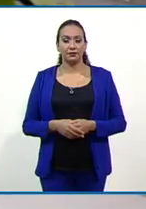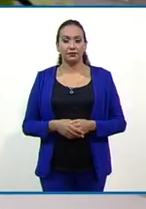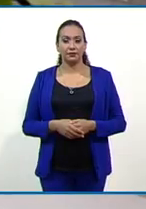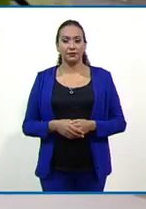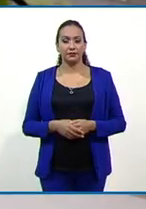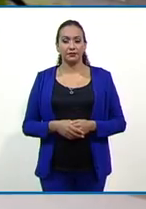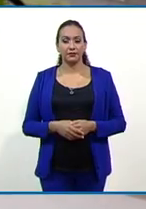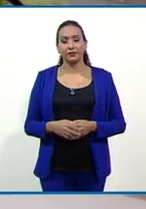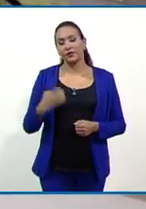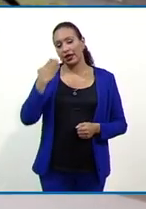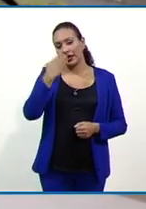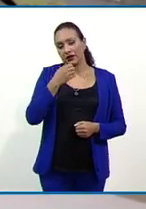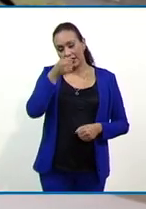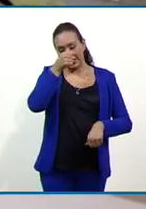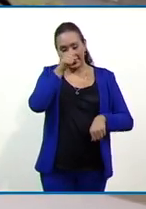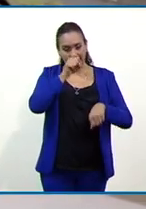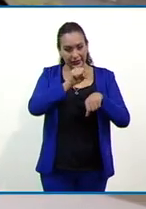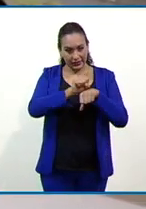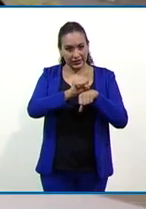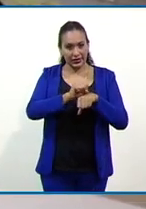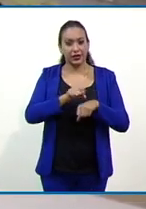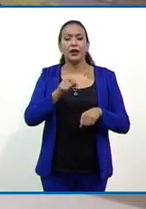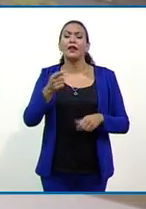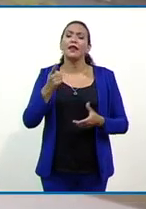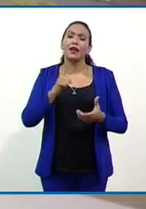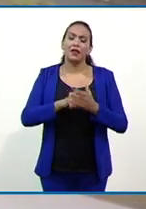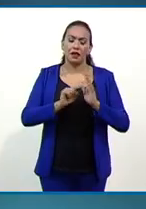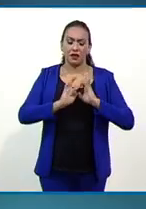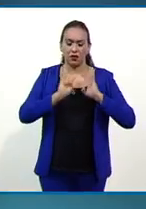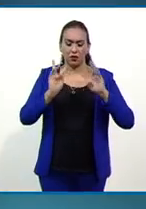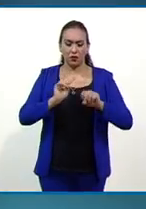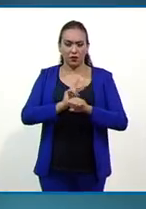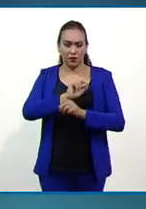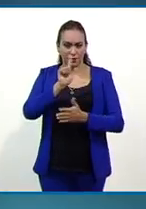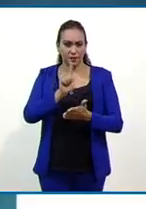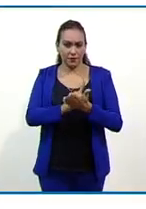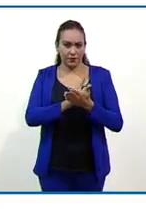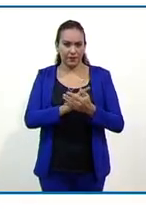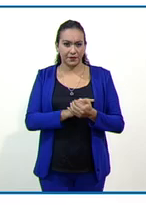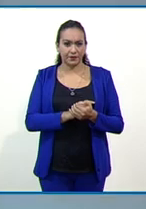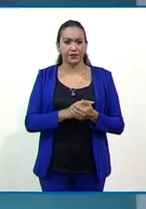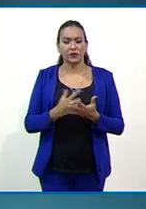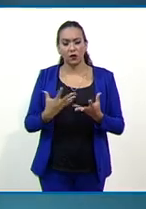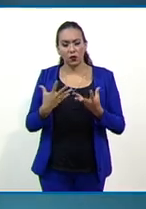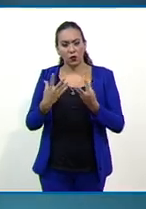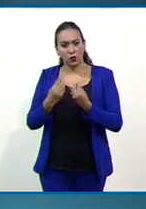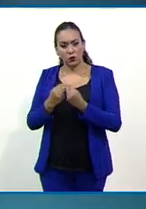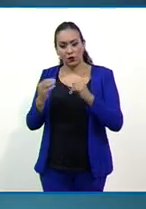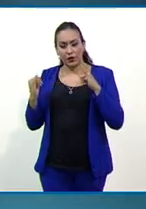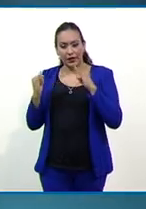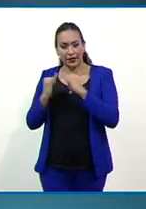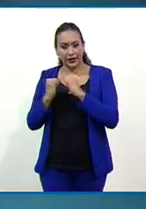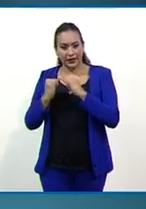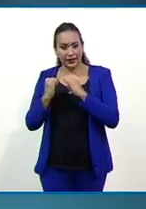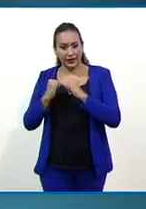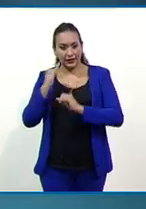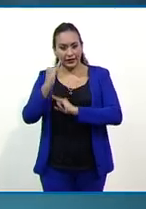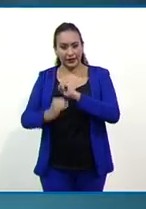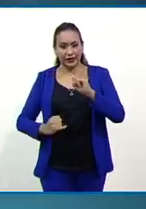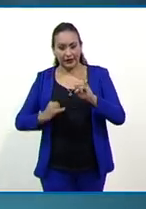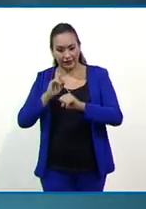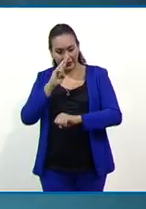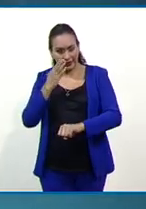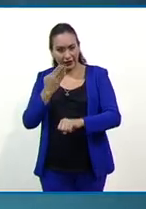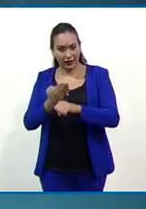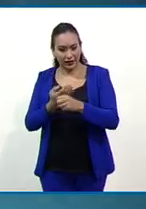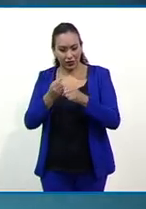Y el Colegio de Secretarios de Estudio y Cuenta del Consejo de la Judicatura Federal, en coordinación con el Instituto Internacional de